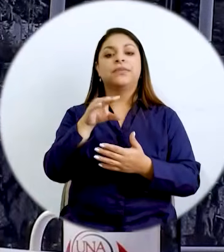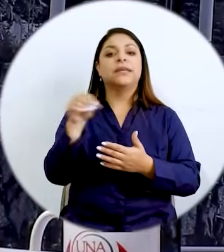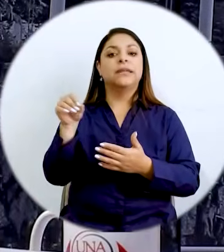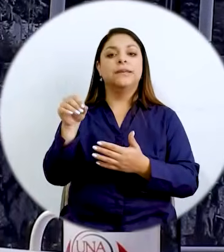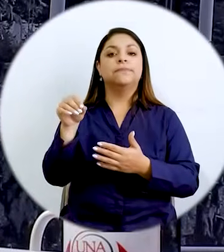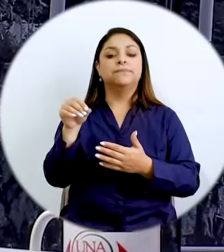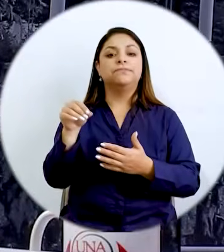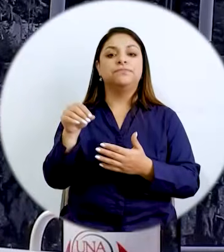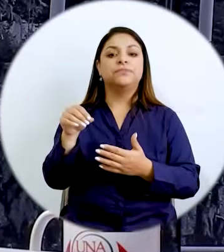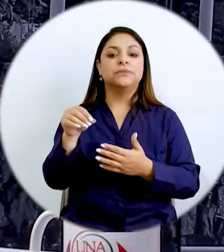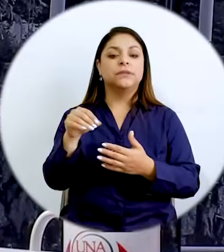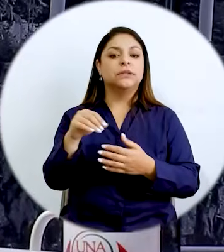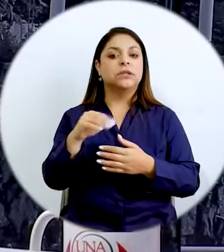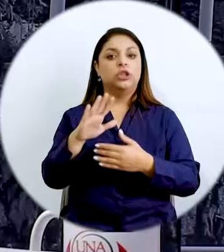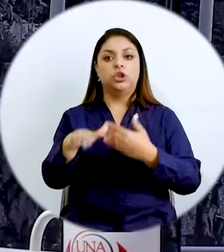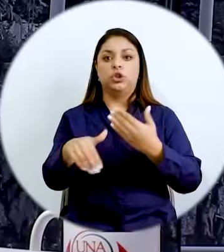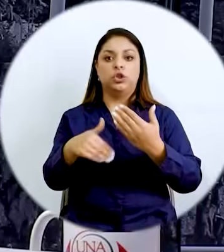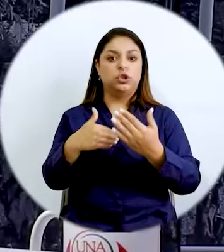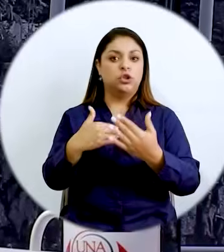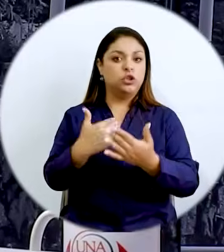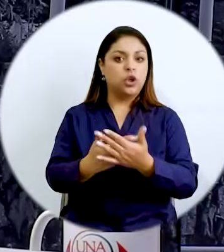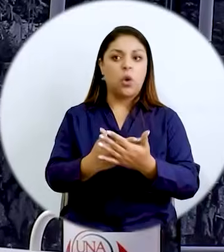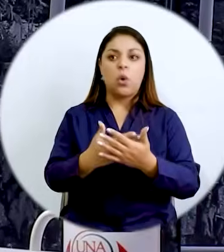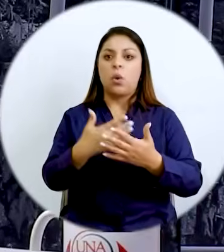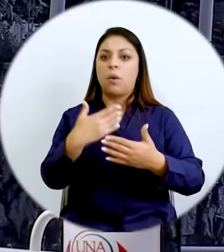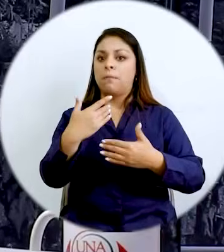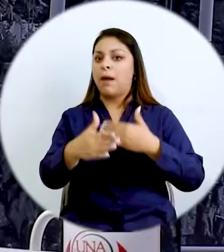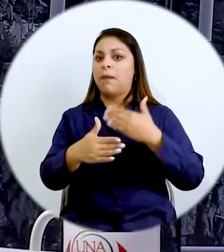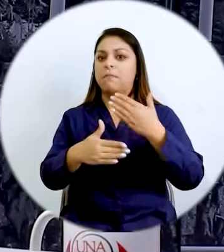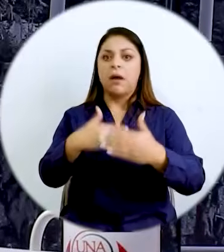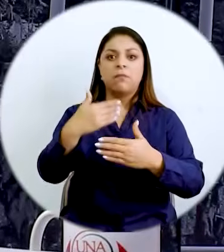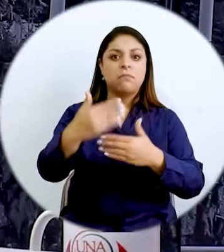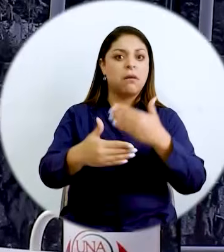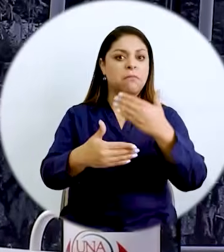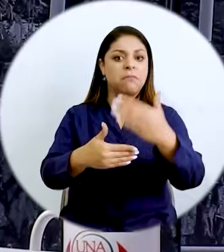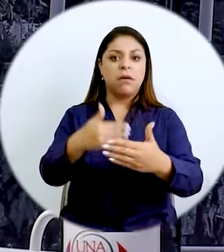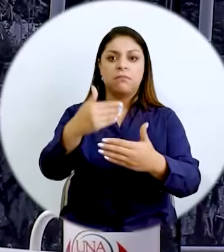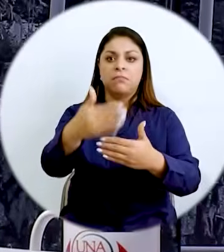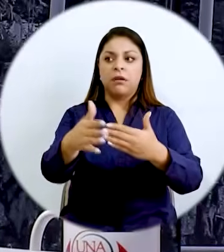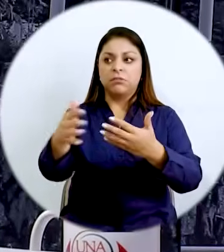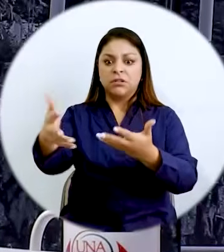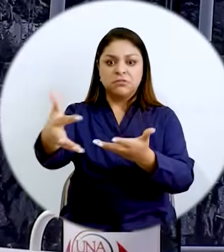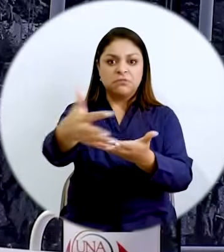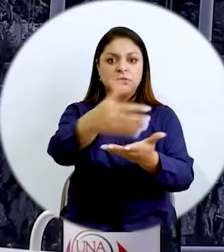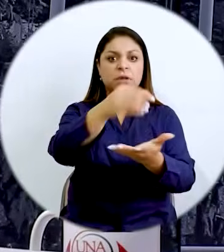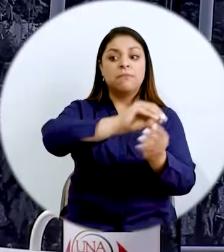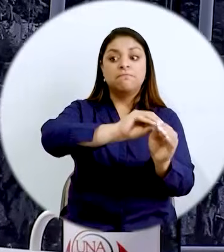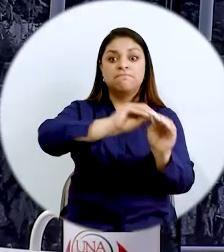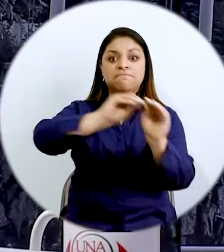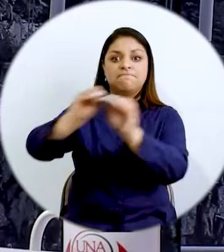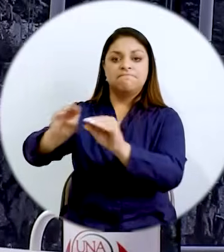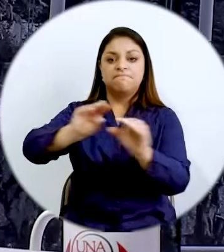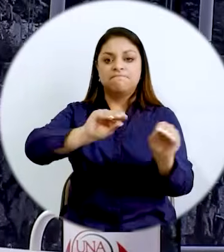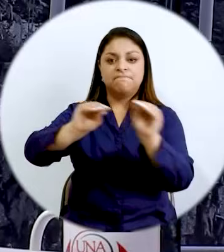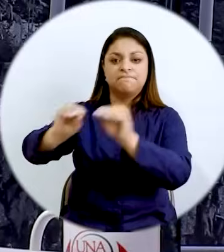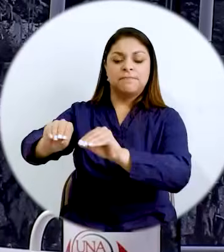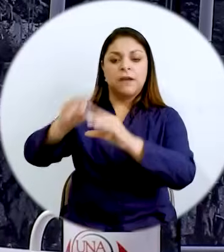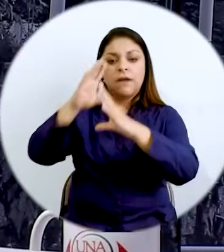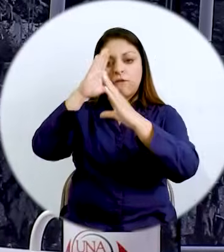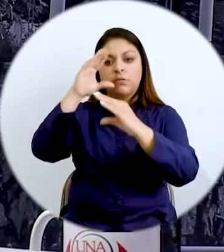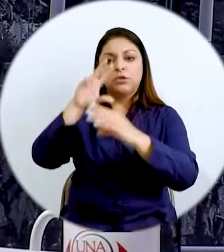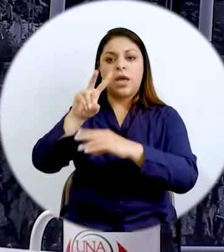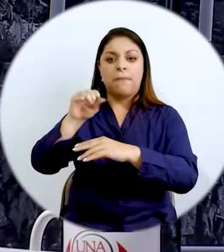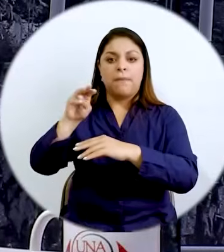que donde está todos los días cronológicamente apuntado todo, va pasando toda la información al BAM. Pero ese técnico viene una vez por mes,